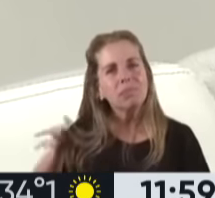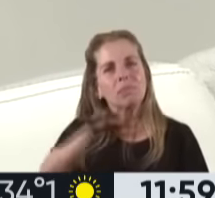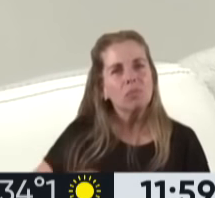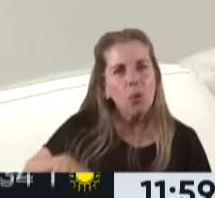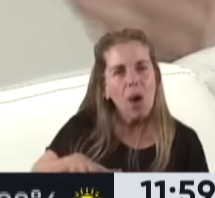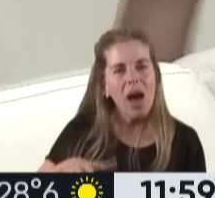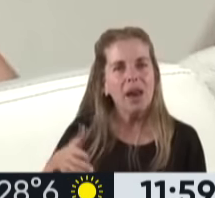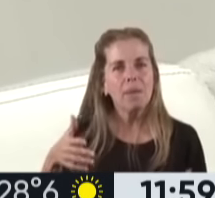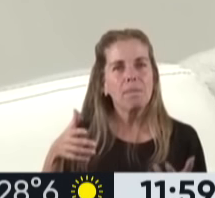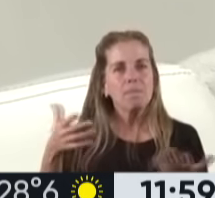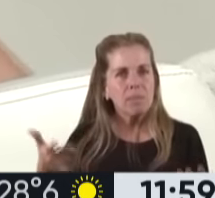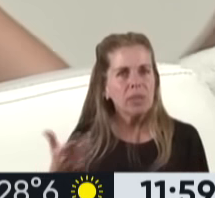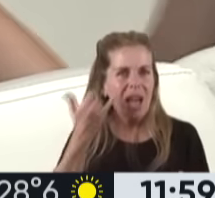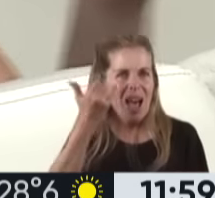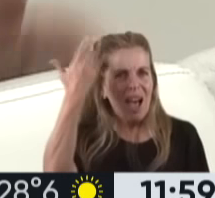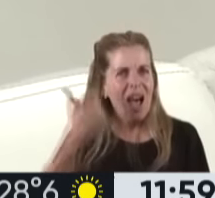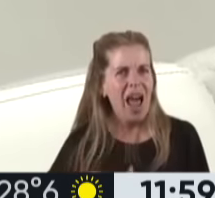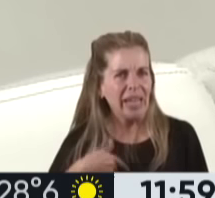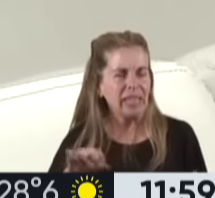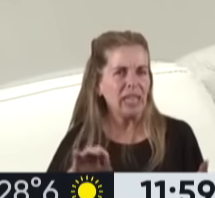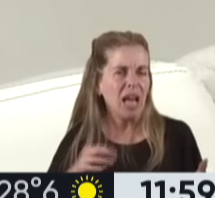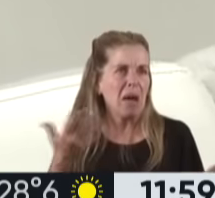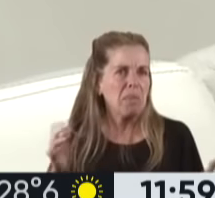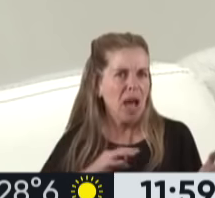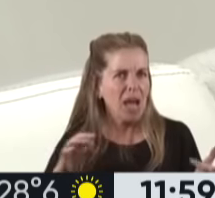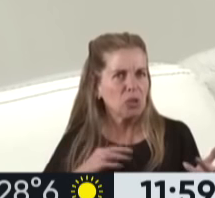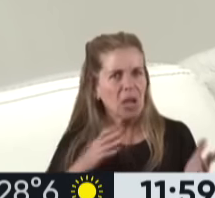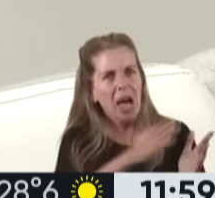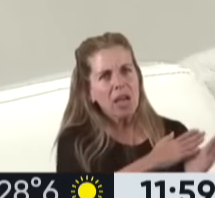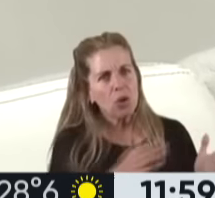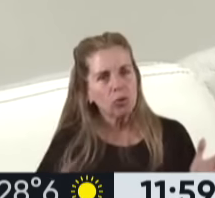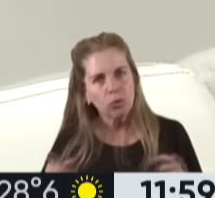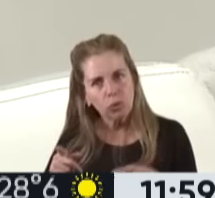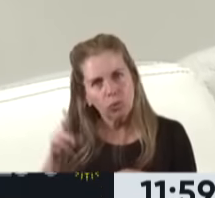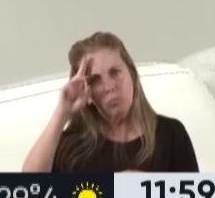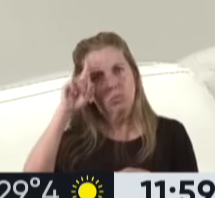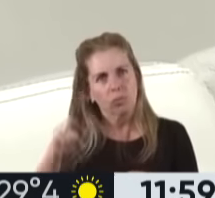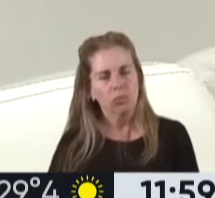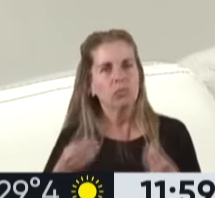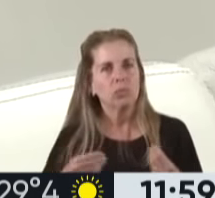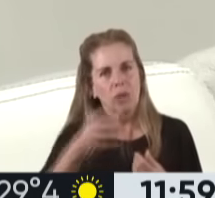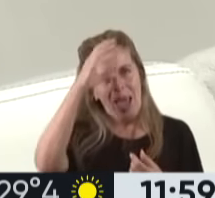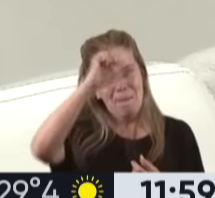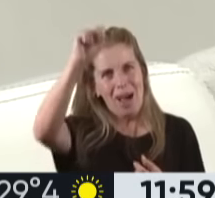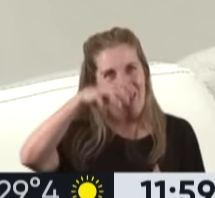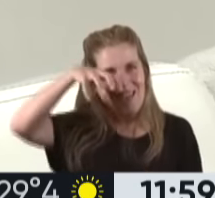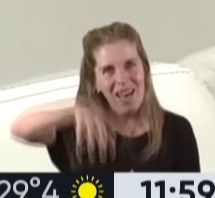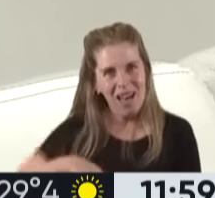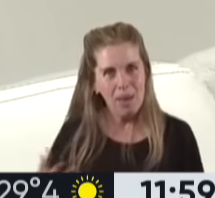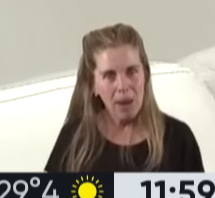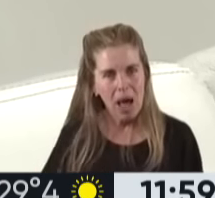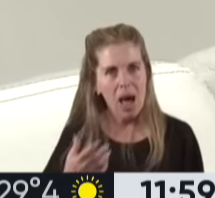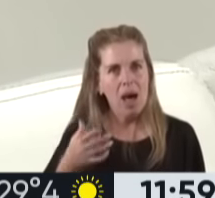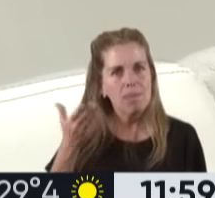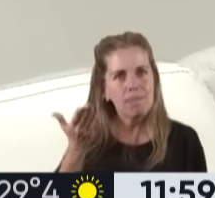de la diplomacia a lo largo de su historia y durante los diferentes gobiernos para sostener su reclamo